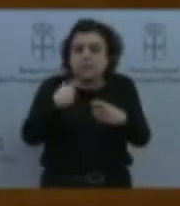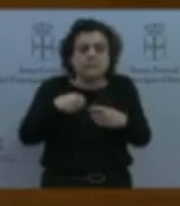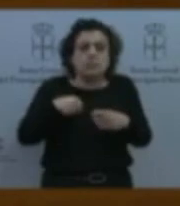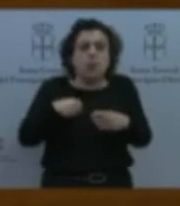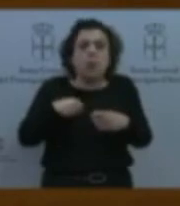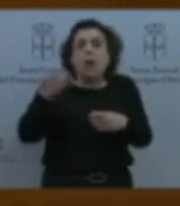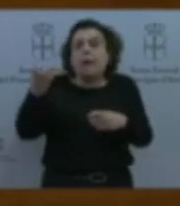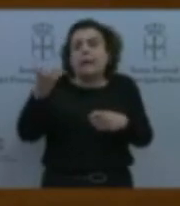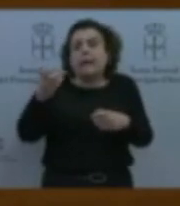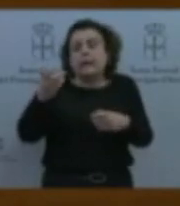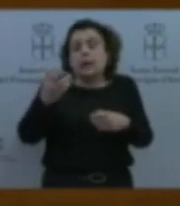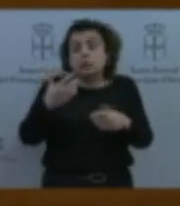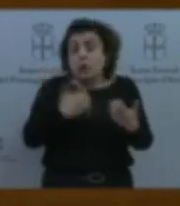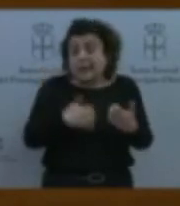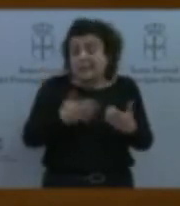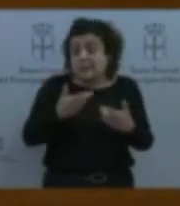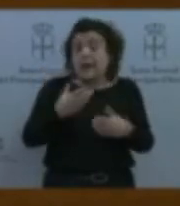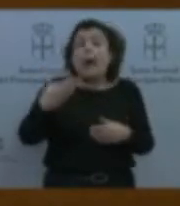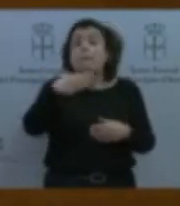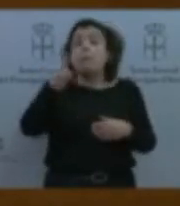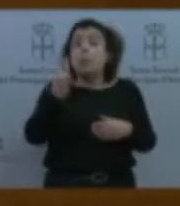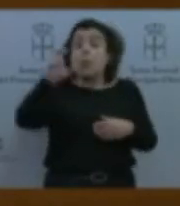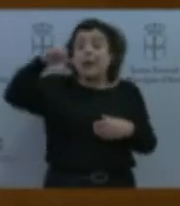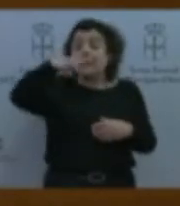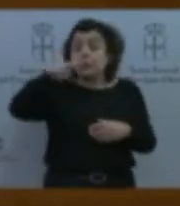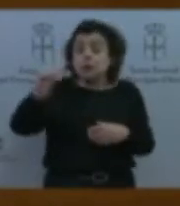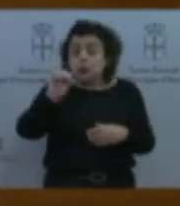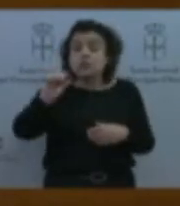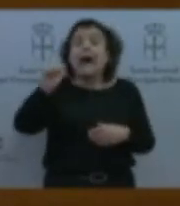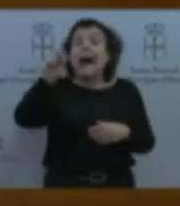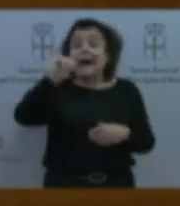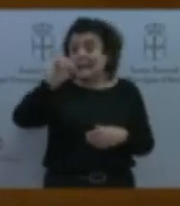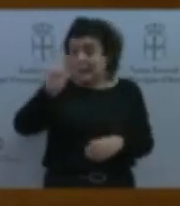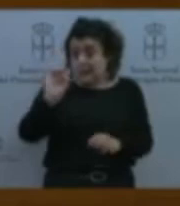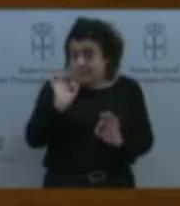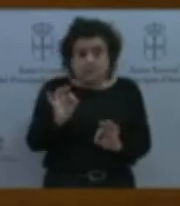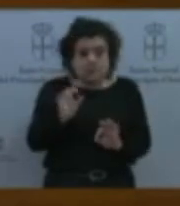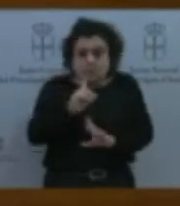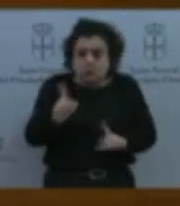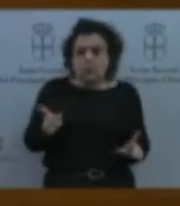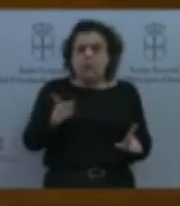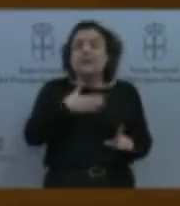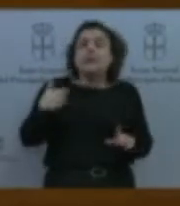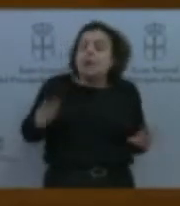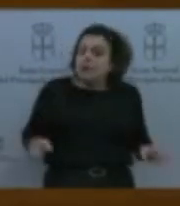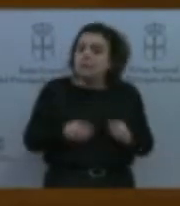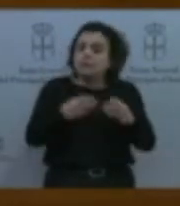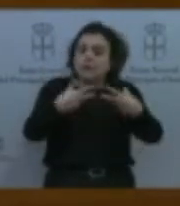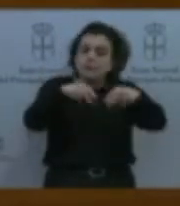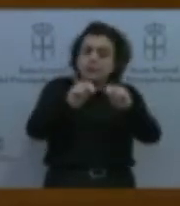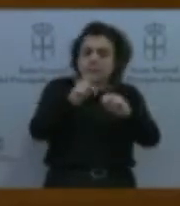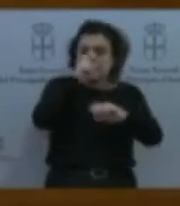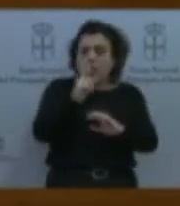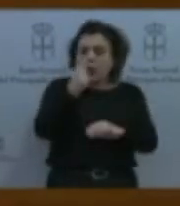Y quiero terminar haciendo un breve recordatorio a la persona que nos estuvo representando en el RIDEA estos últimos tiempos, a